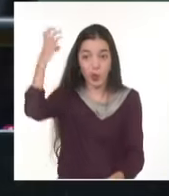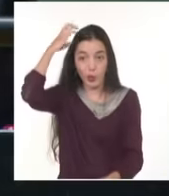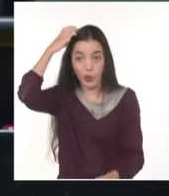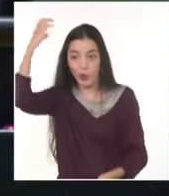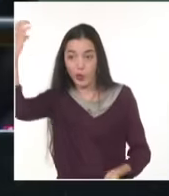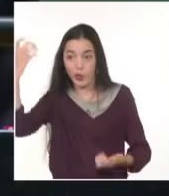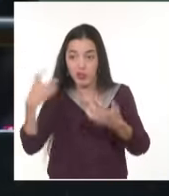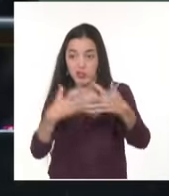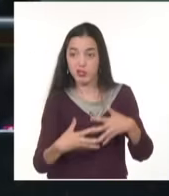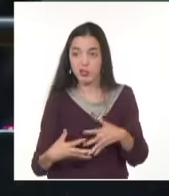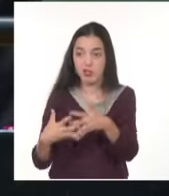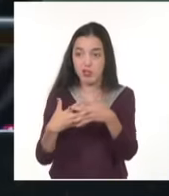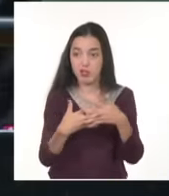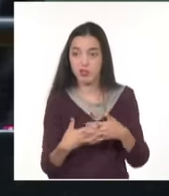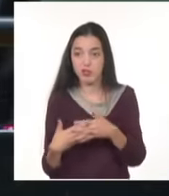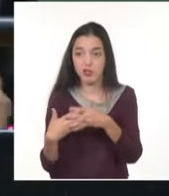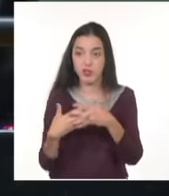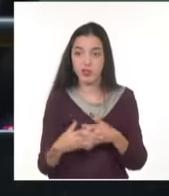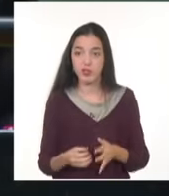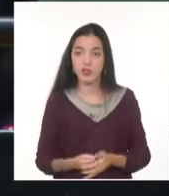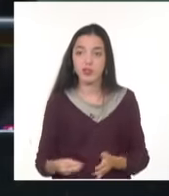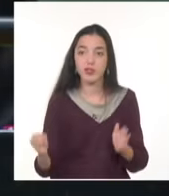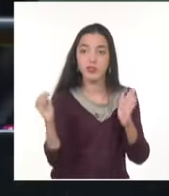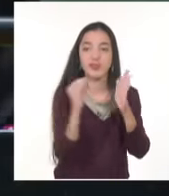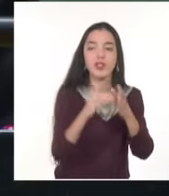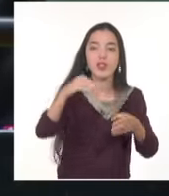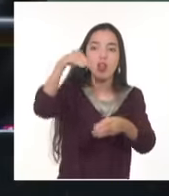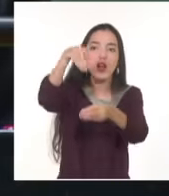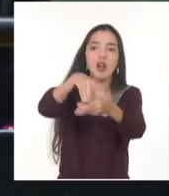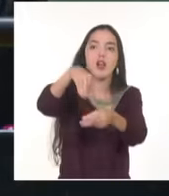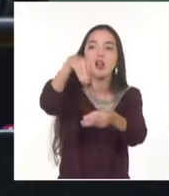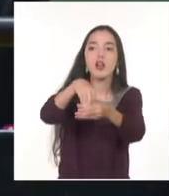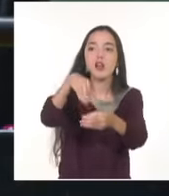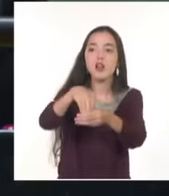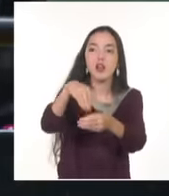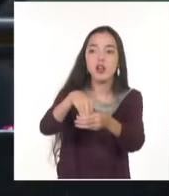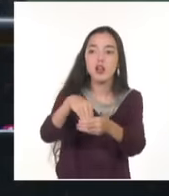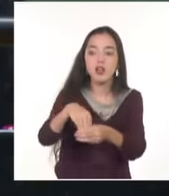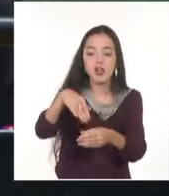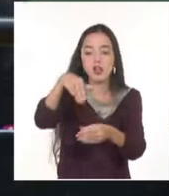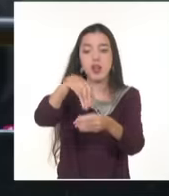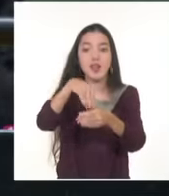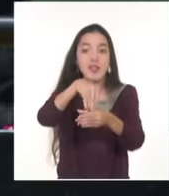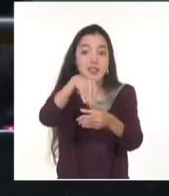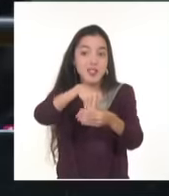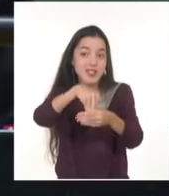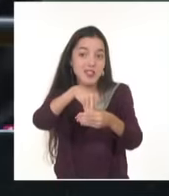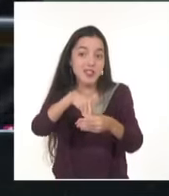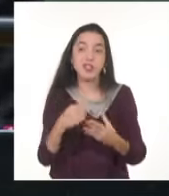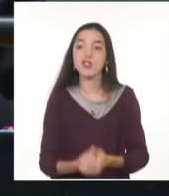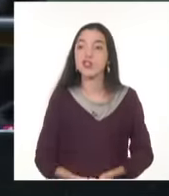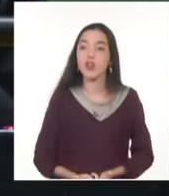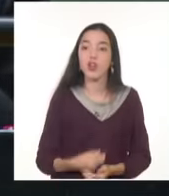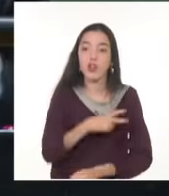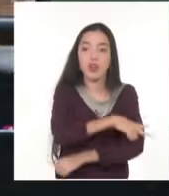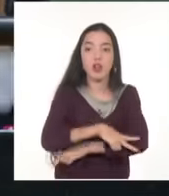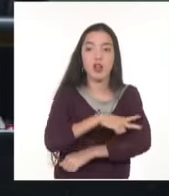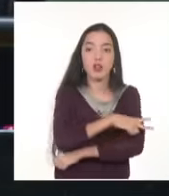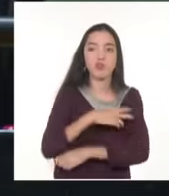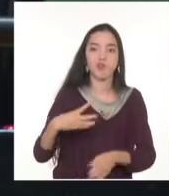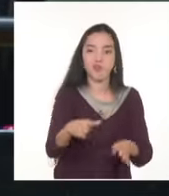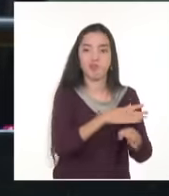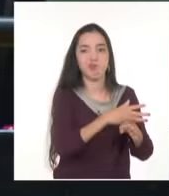país de inmiscuirse en las elecciones y en los asuntos internos de todos los Estados miembros de